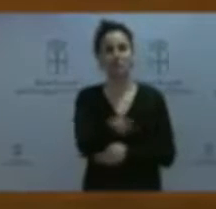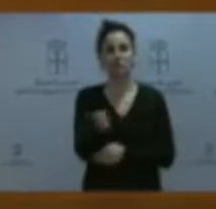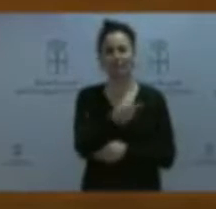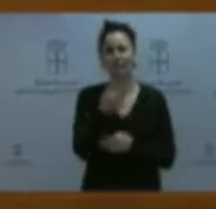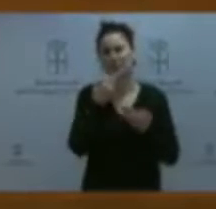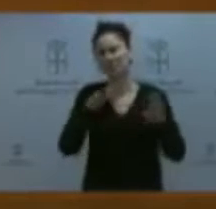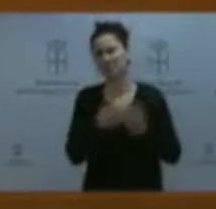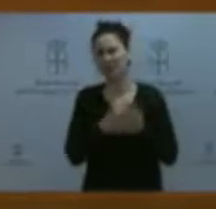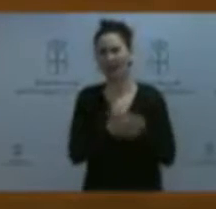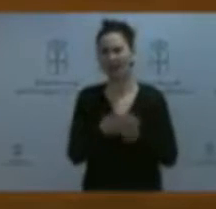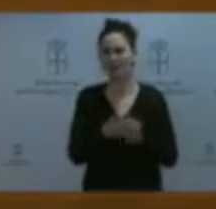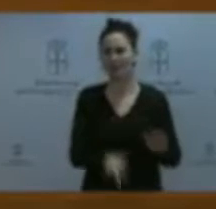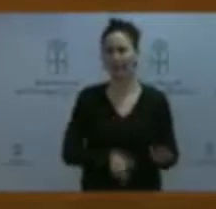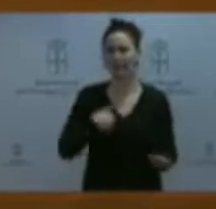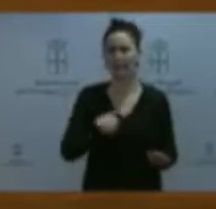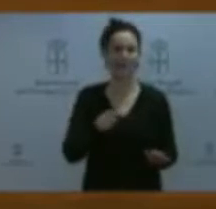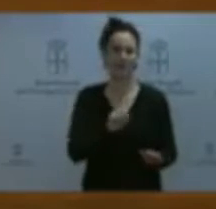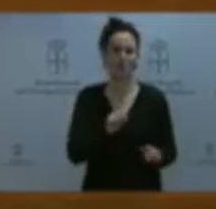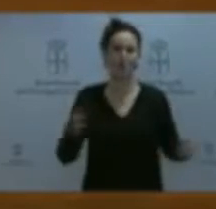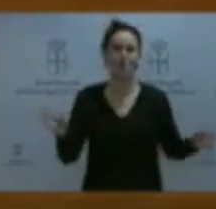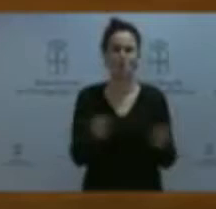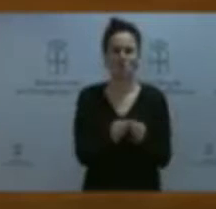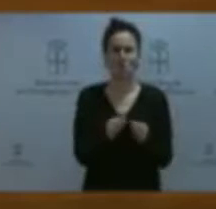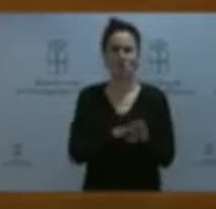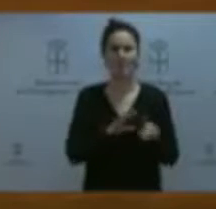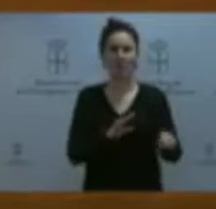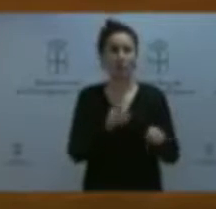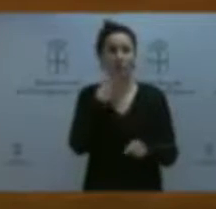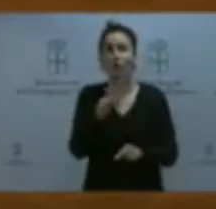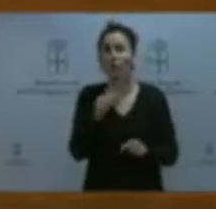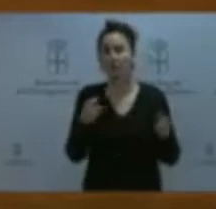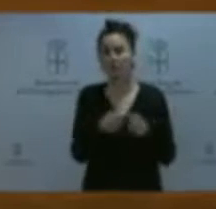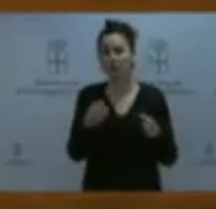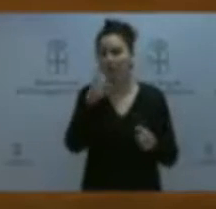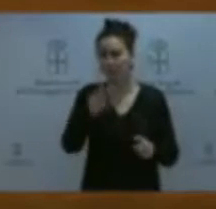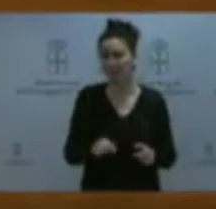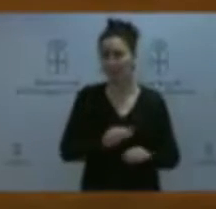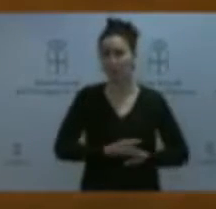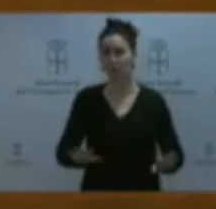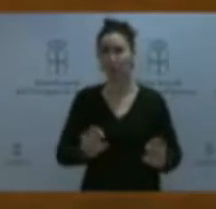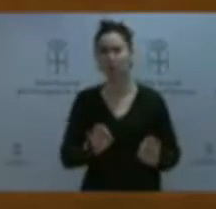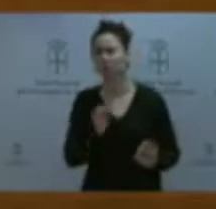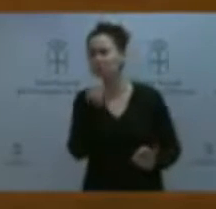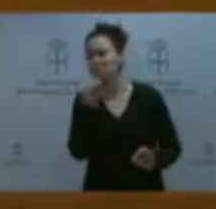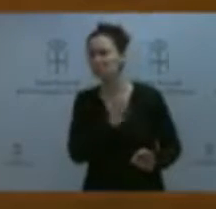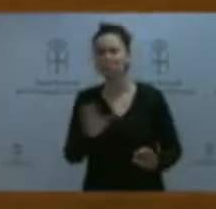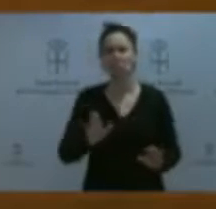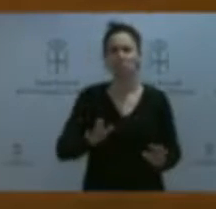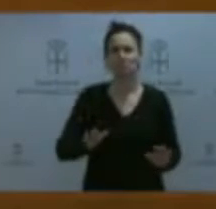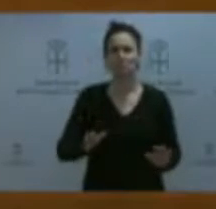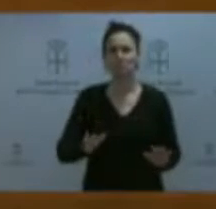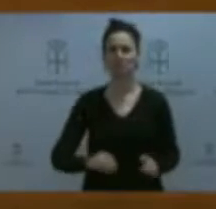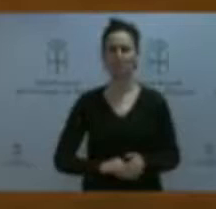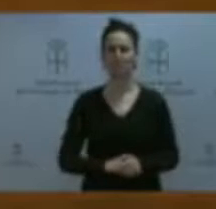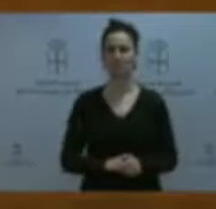una tarifa plana para jóvenes, como si eso fuera un paradigma. Y es que hubo una cosa que me llamó mucho